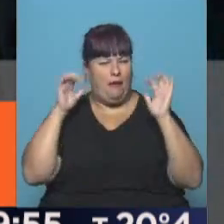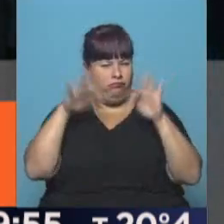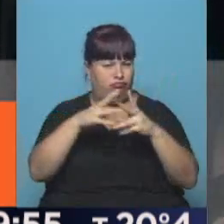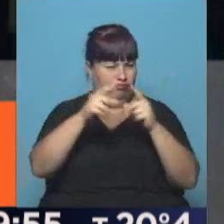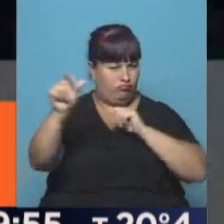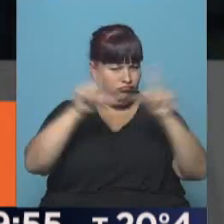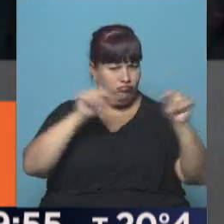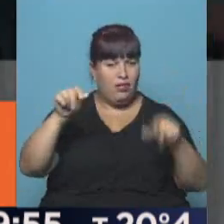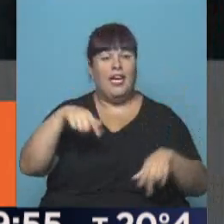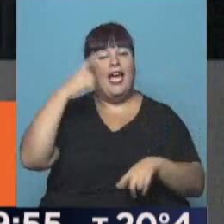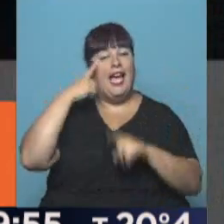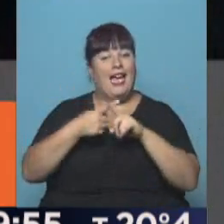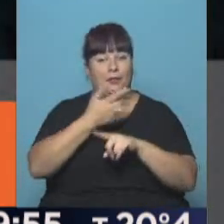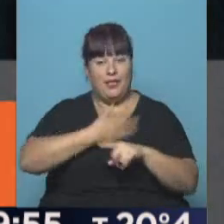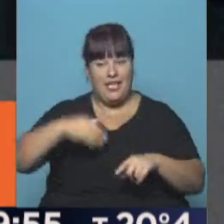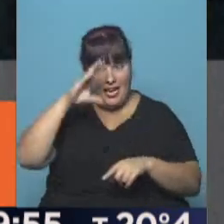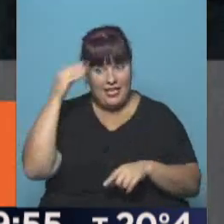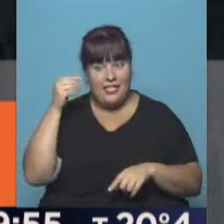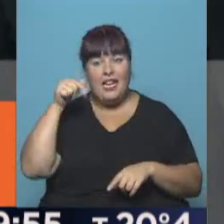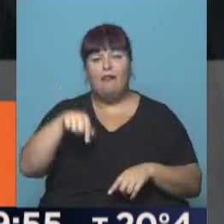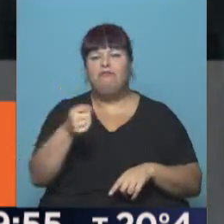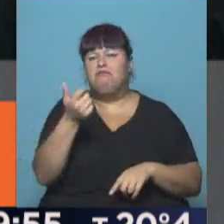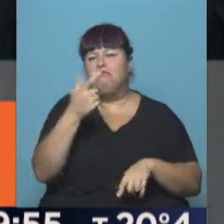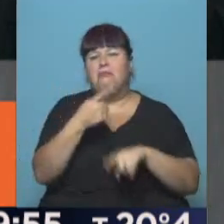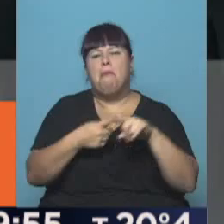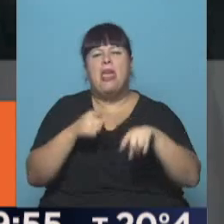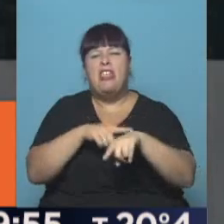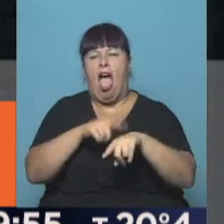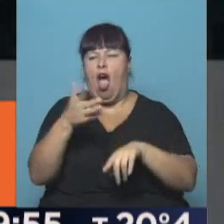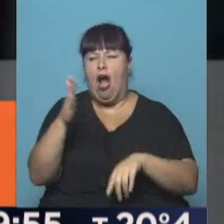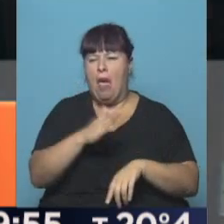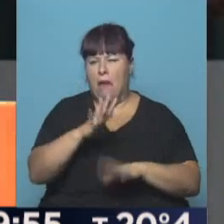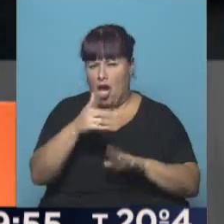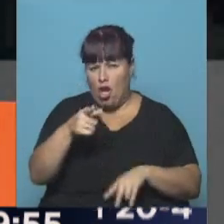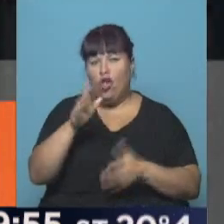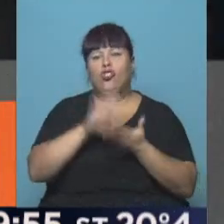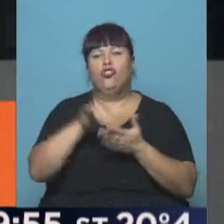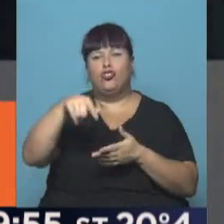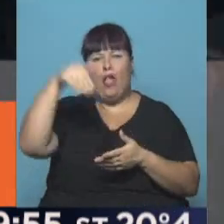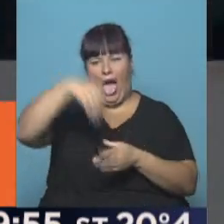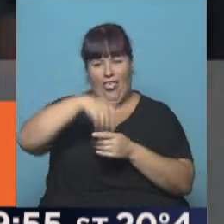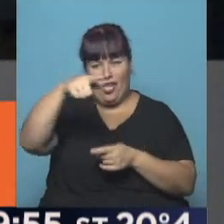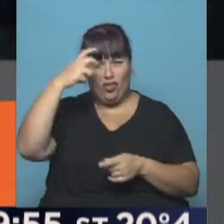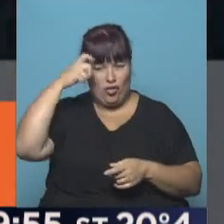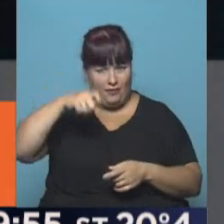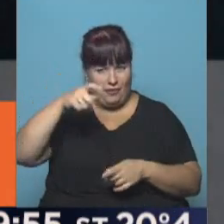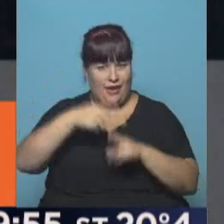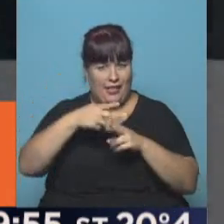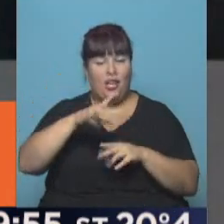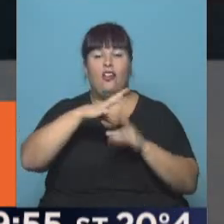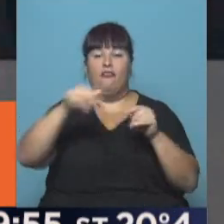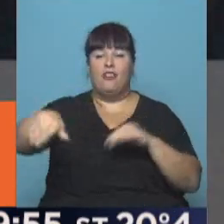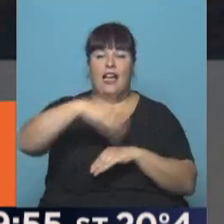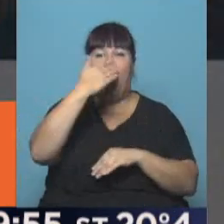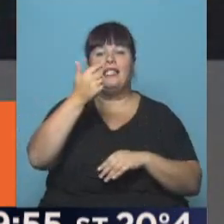mañana. Recordemos que la ex presidenta estuvo apenas un poquito menos de media hora nada más sobre estos tribunales de Comodoro Py, se retiró por la